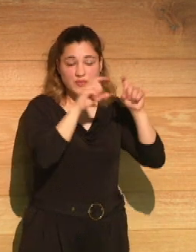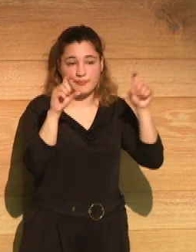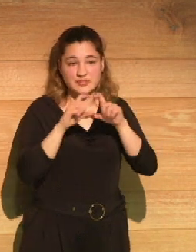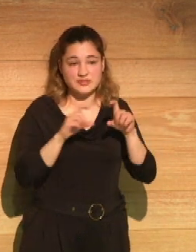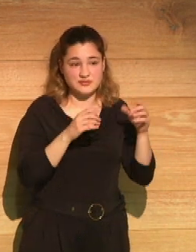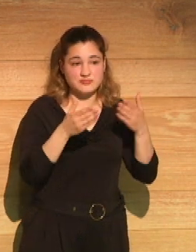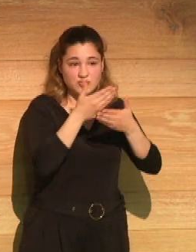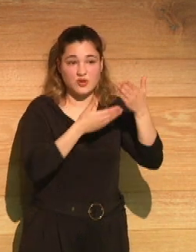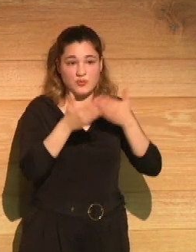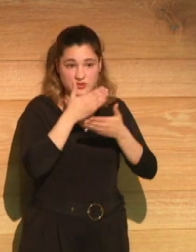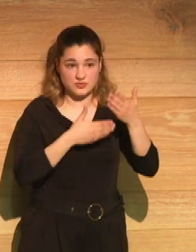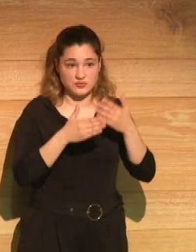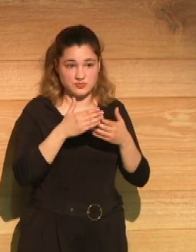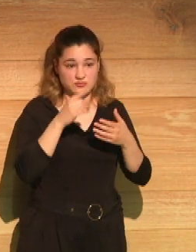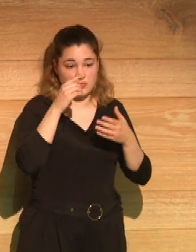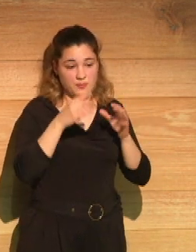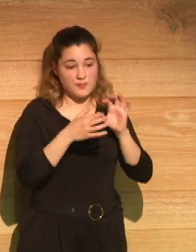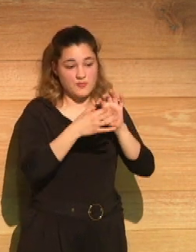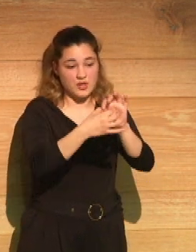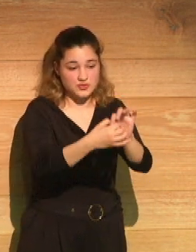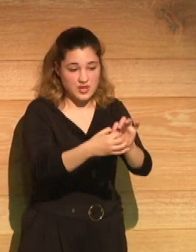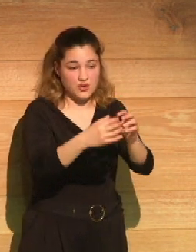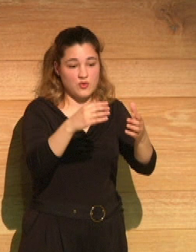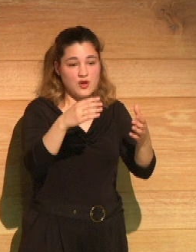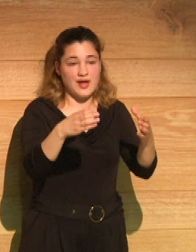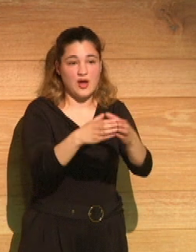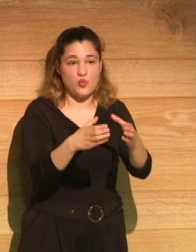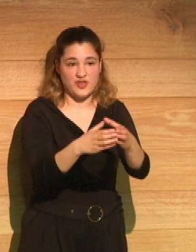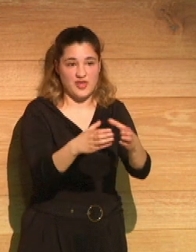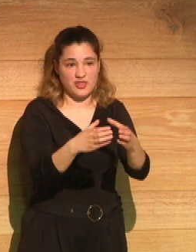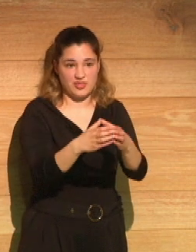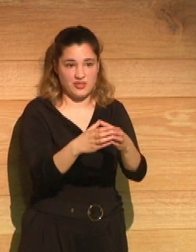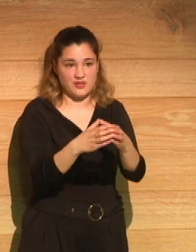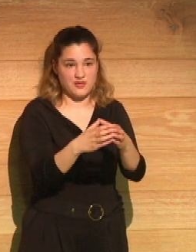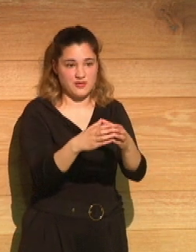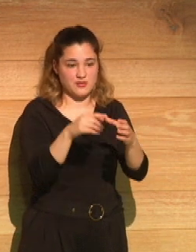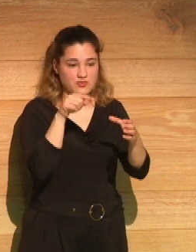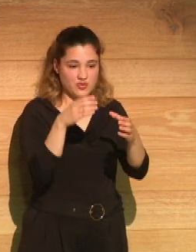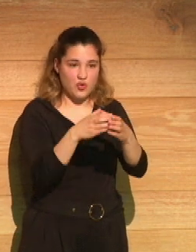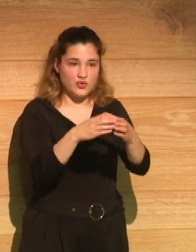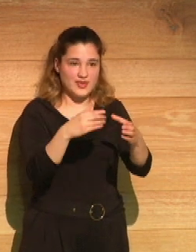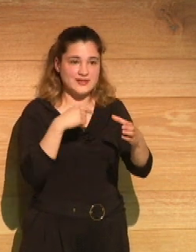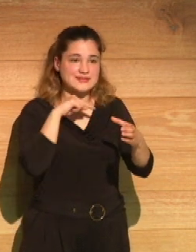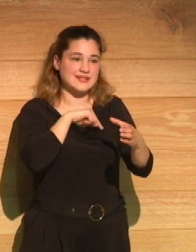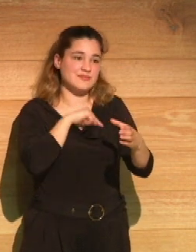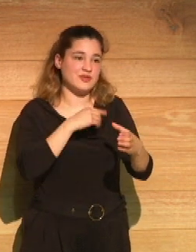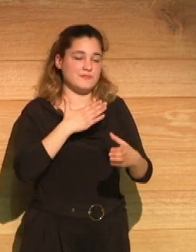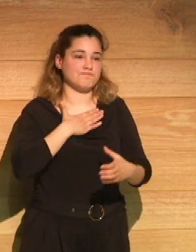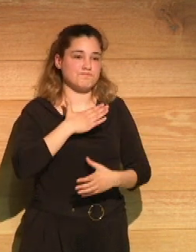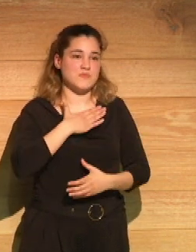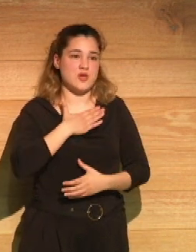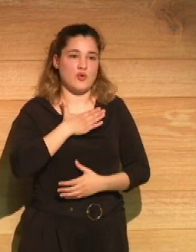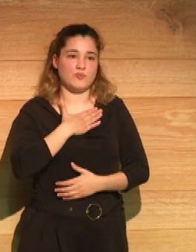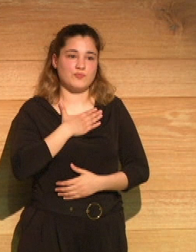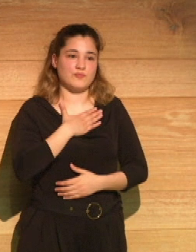cual da un sentido de pertenencia a la comunidad indescriptible. Es decir, ya por allí hay un sentimiento